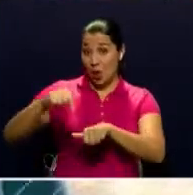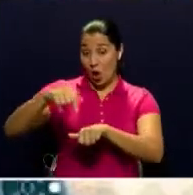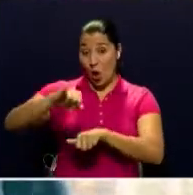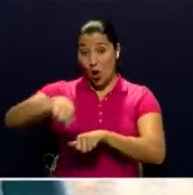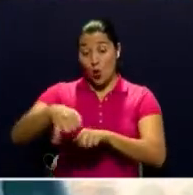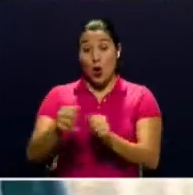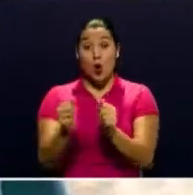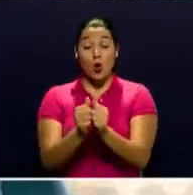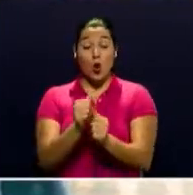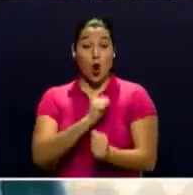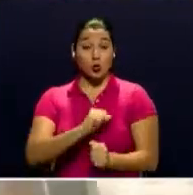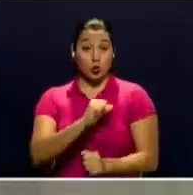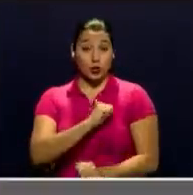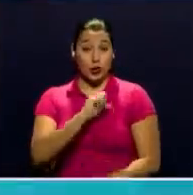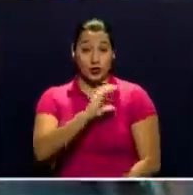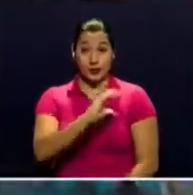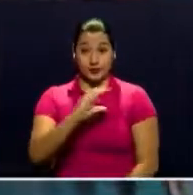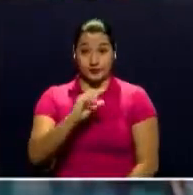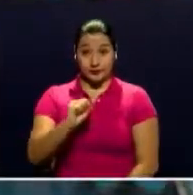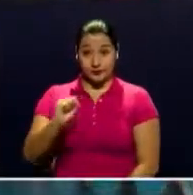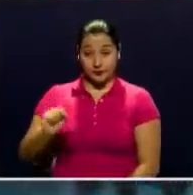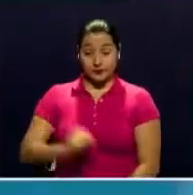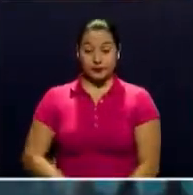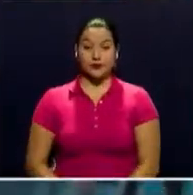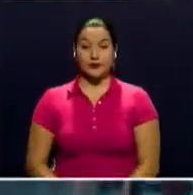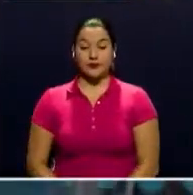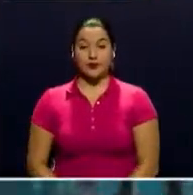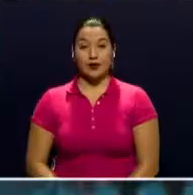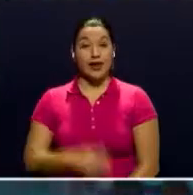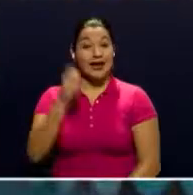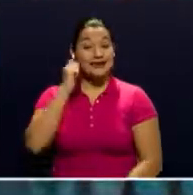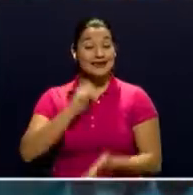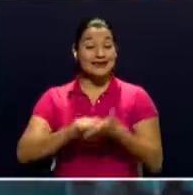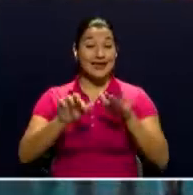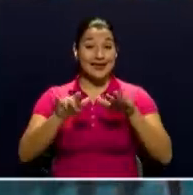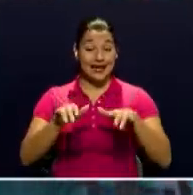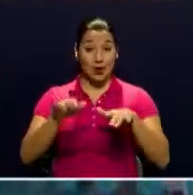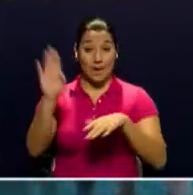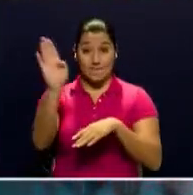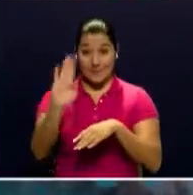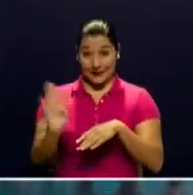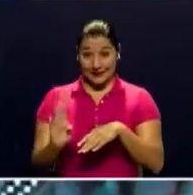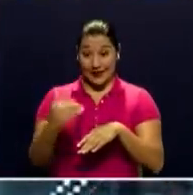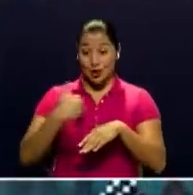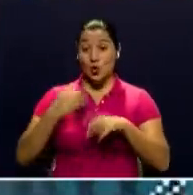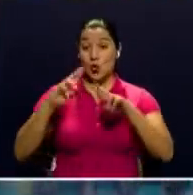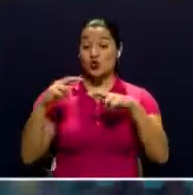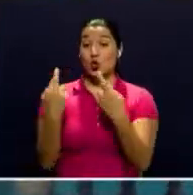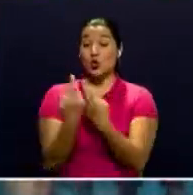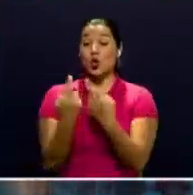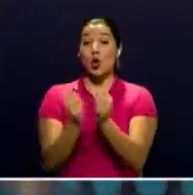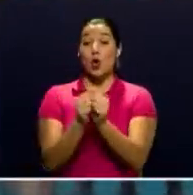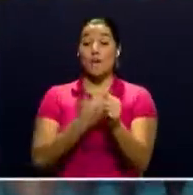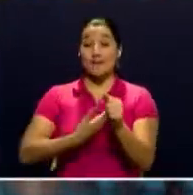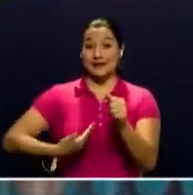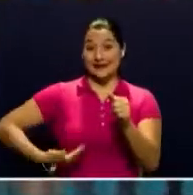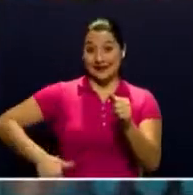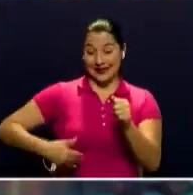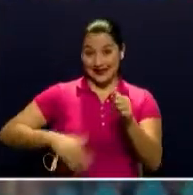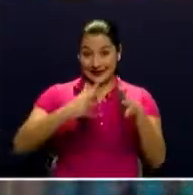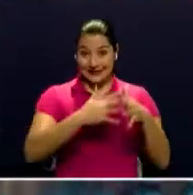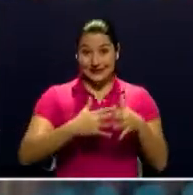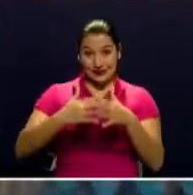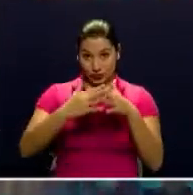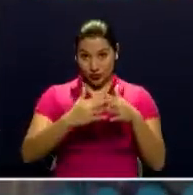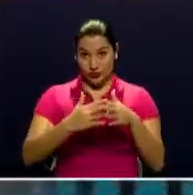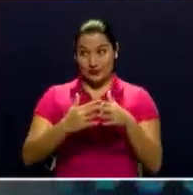con autoridades de la institución. El secretario de prensa de Brasil, que se reunió con Donald Trump, salió positivo con la prueba